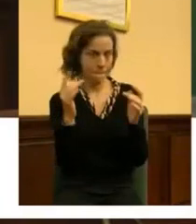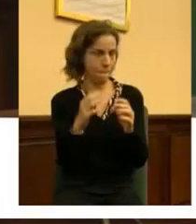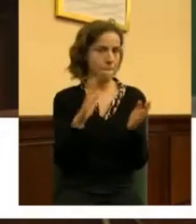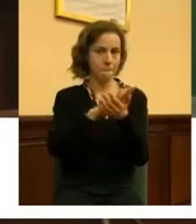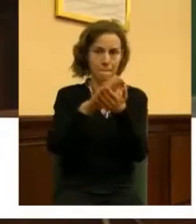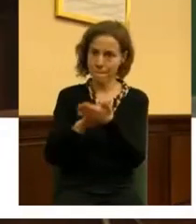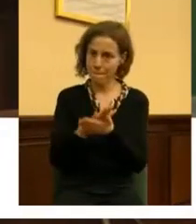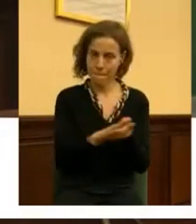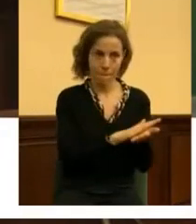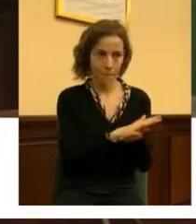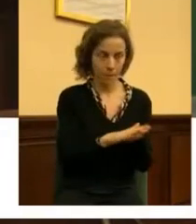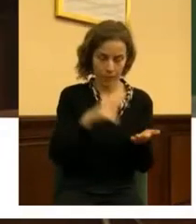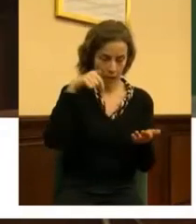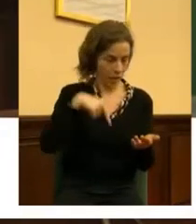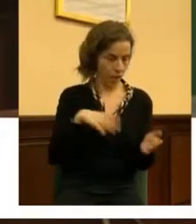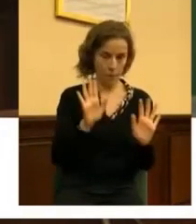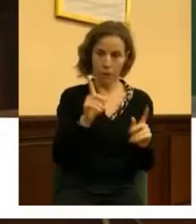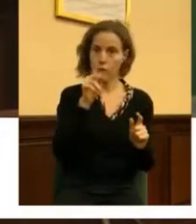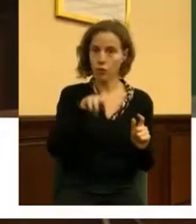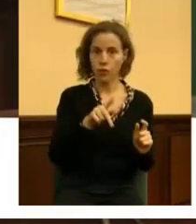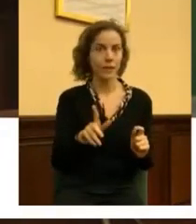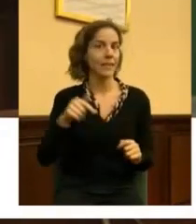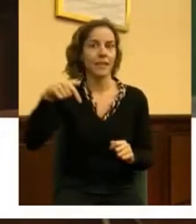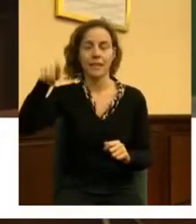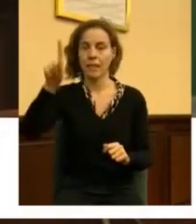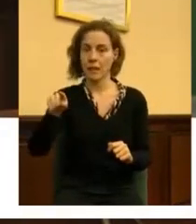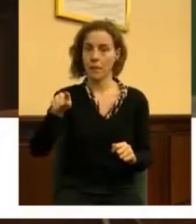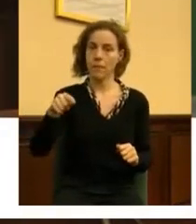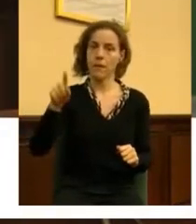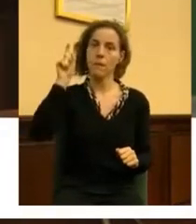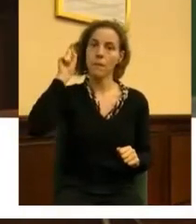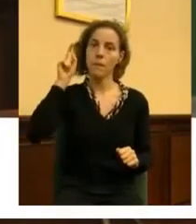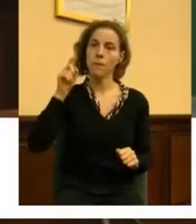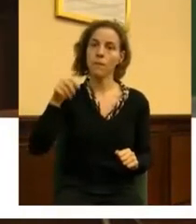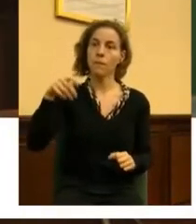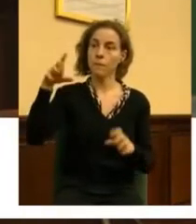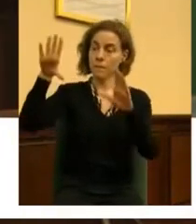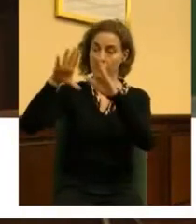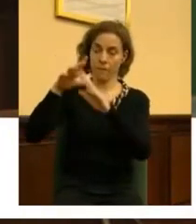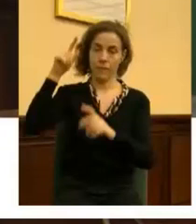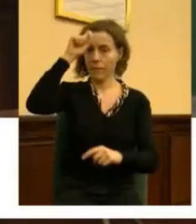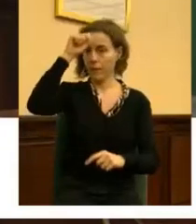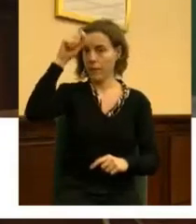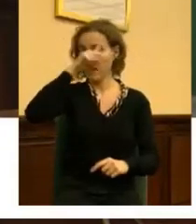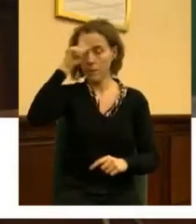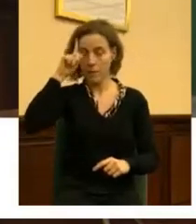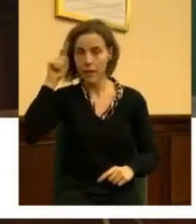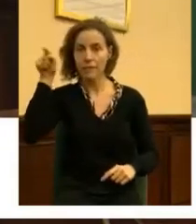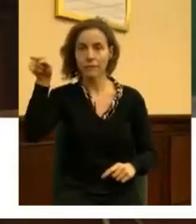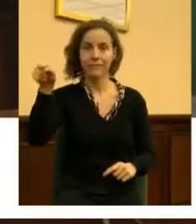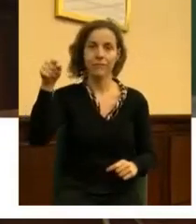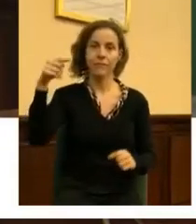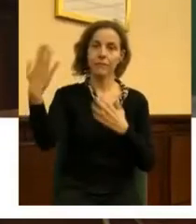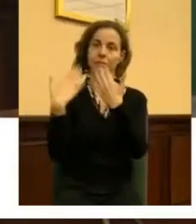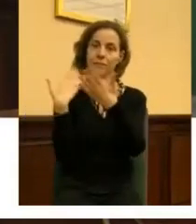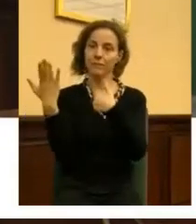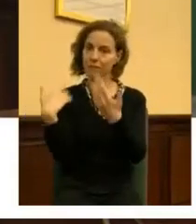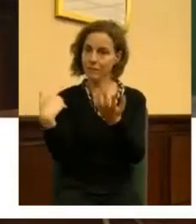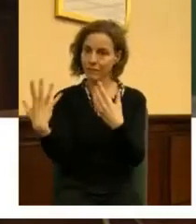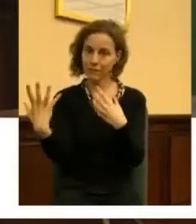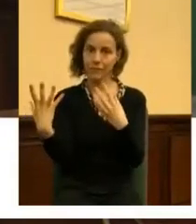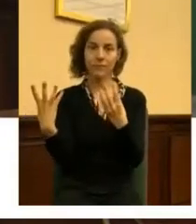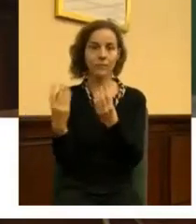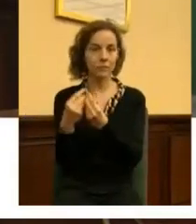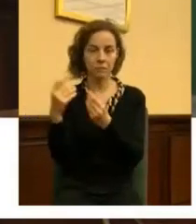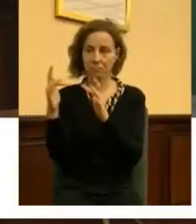maestros que trabajan en colegios públicos en Madrid y he charlado con ellos y te